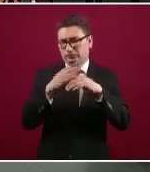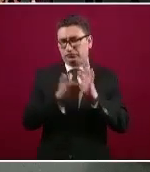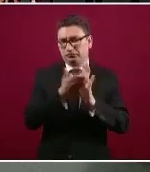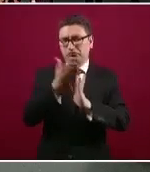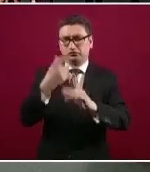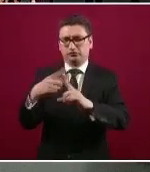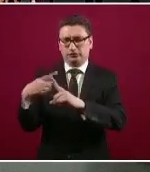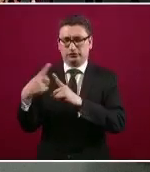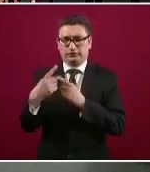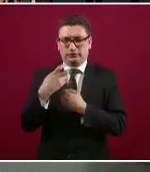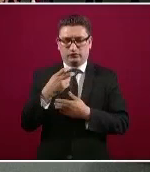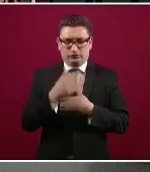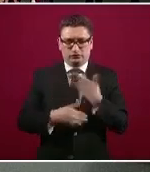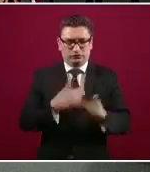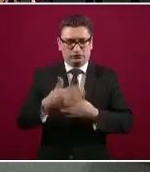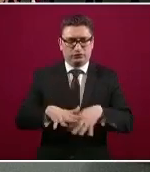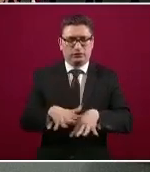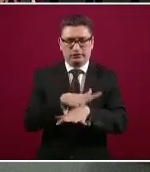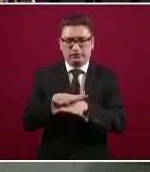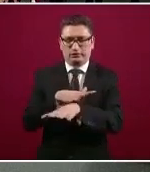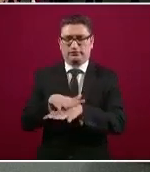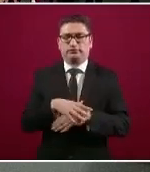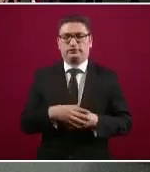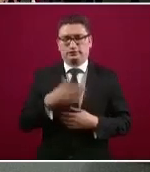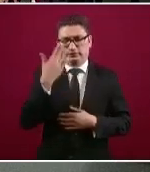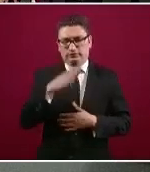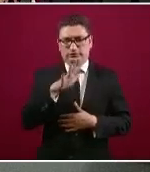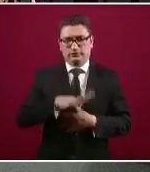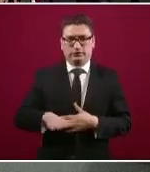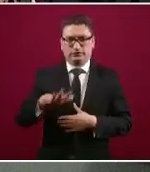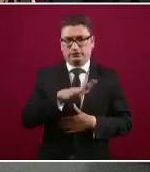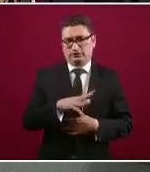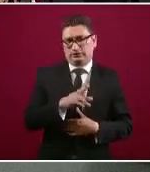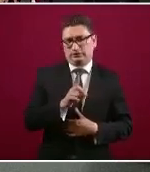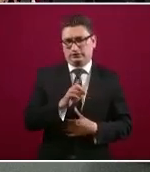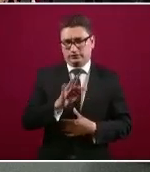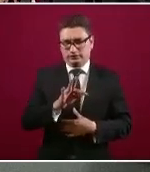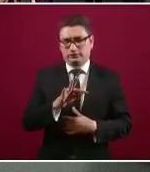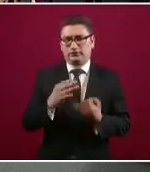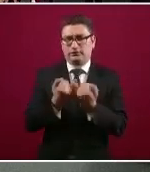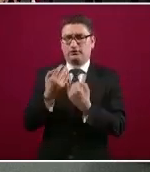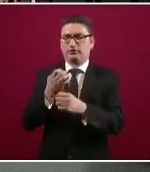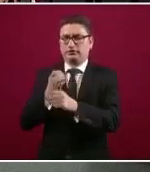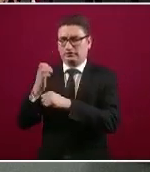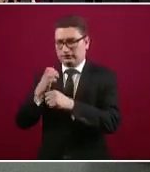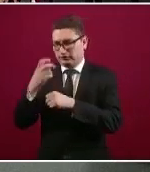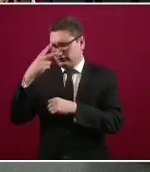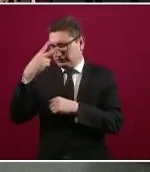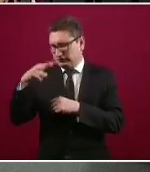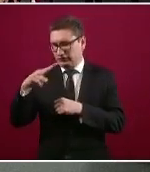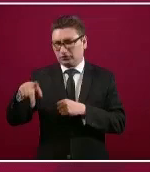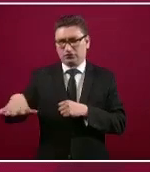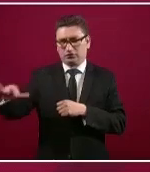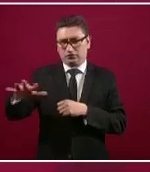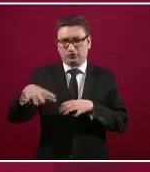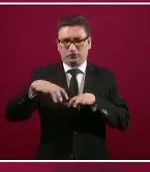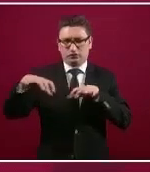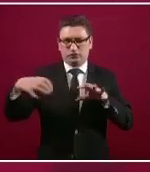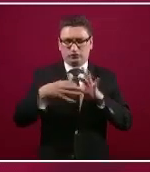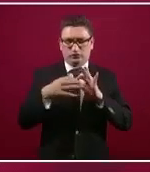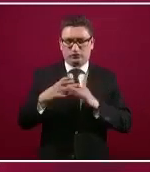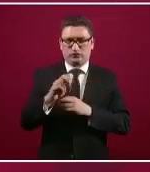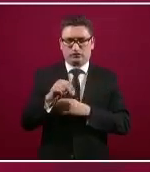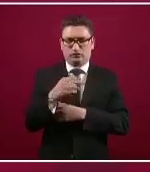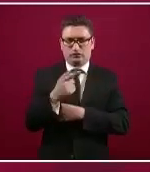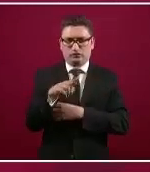conjunta, en eso se ha evolucionado mucho, tanto el Distrito Federal como el Estado de México tenemos y la